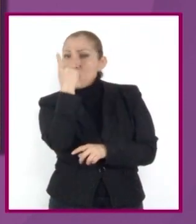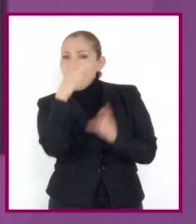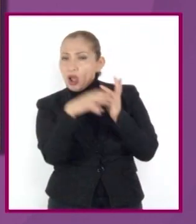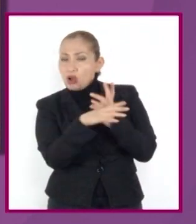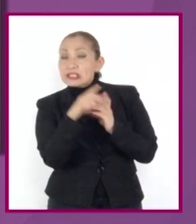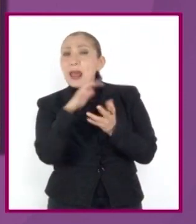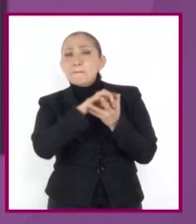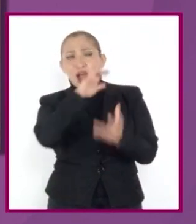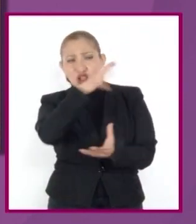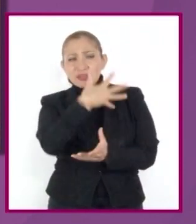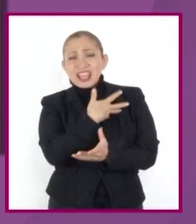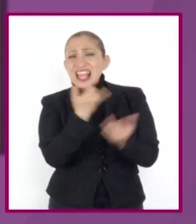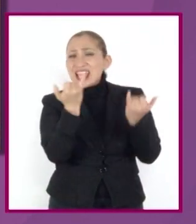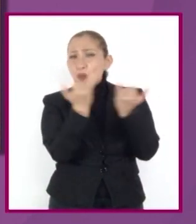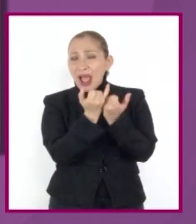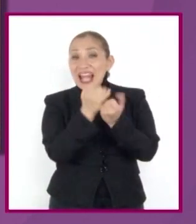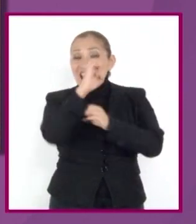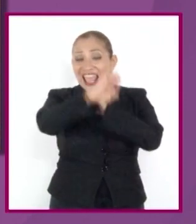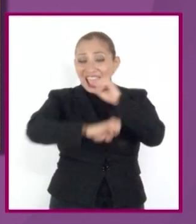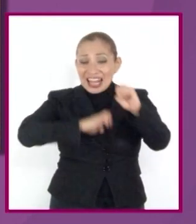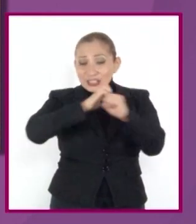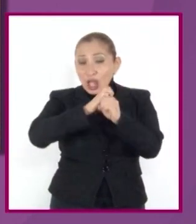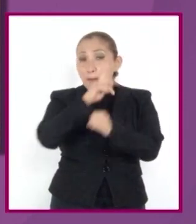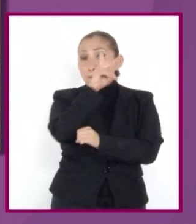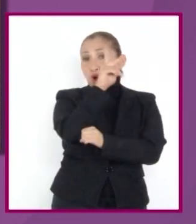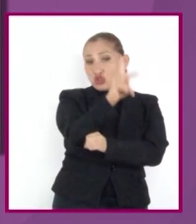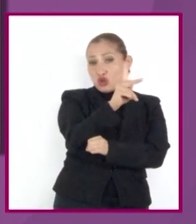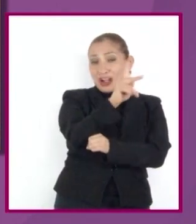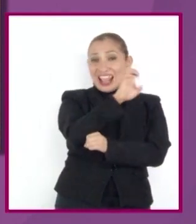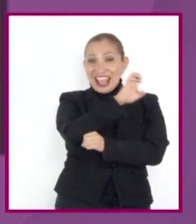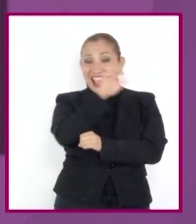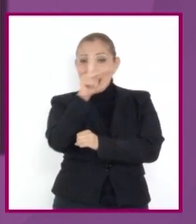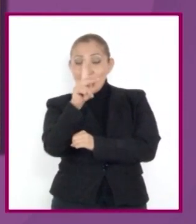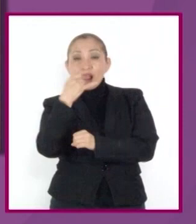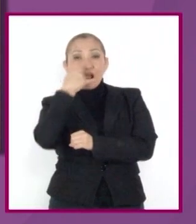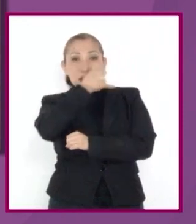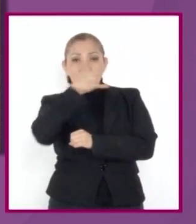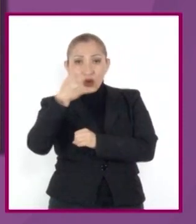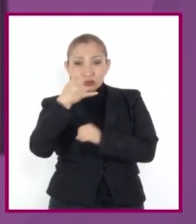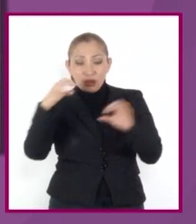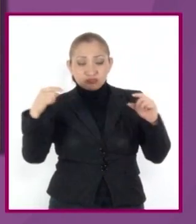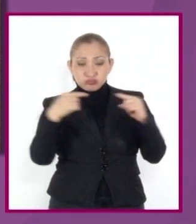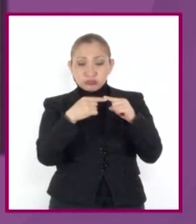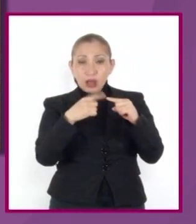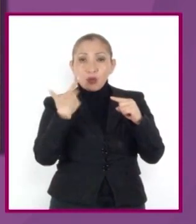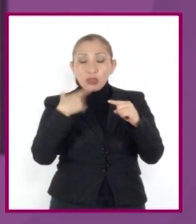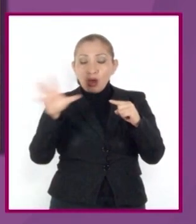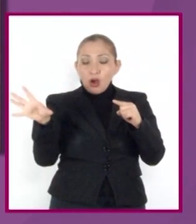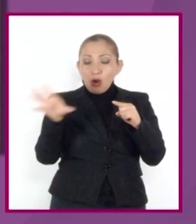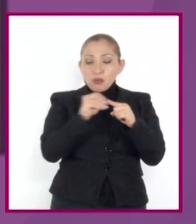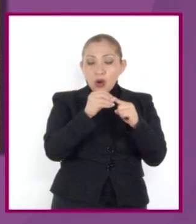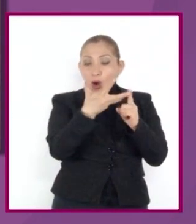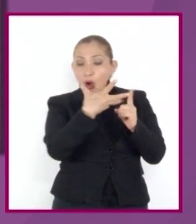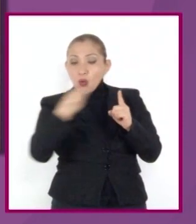aunque la mayoría tiene el mismo número de electrones y protones, es decir, son neutros, se electrizan al ganar o